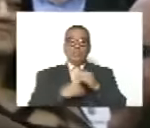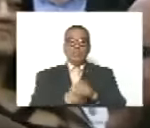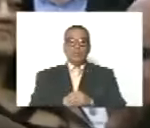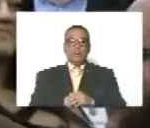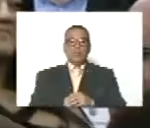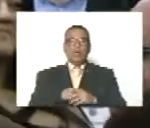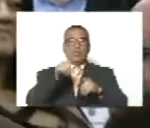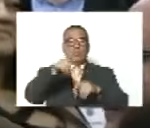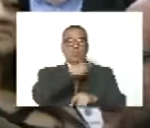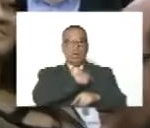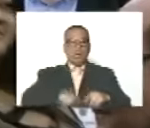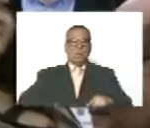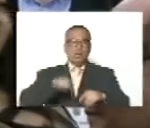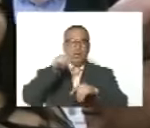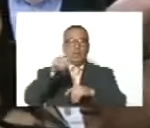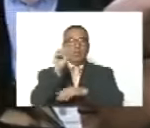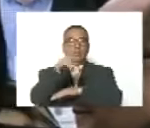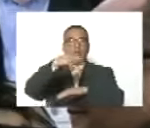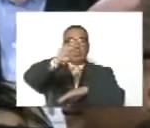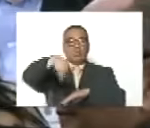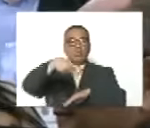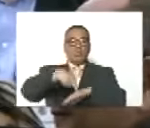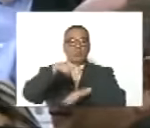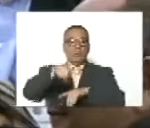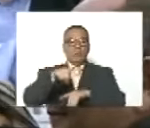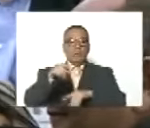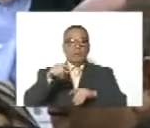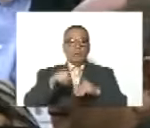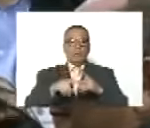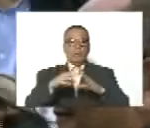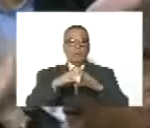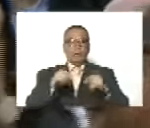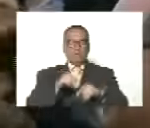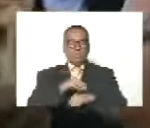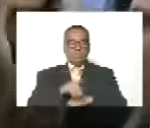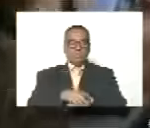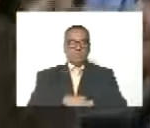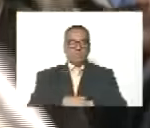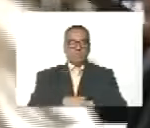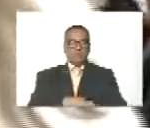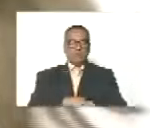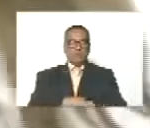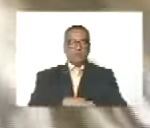el actual presidente de la Asamblea Nacional Legislativa. Es todo.